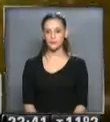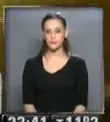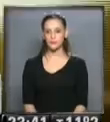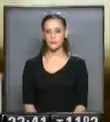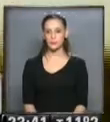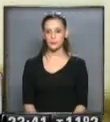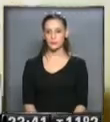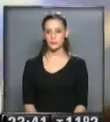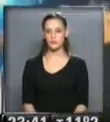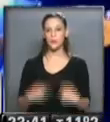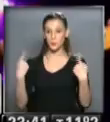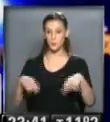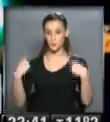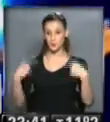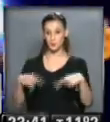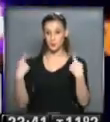no